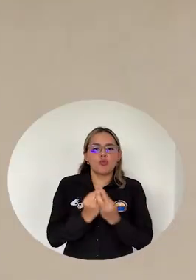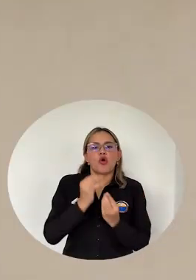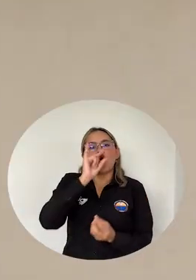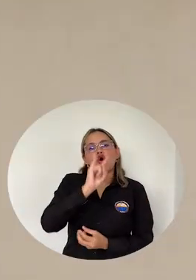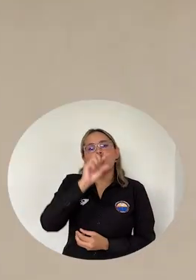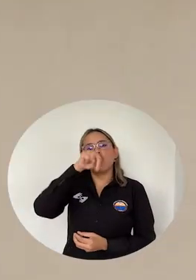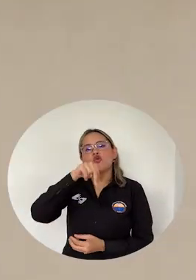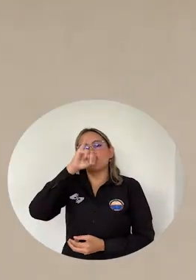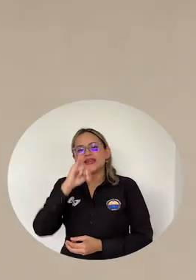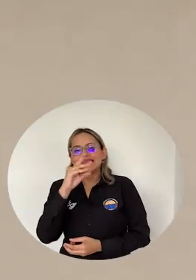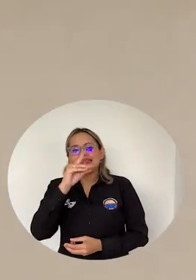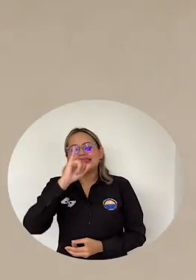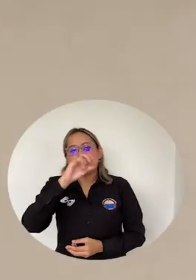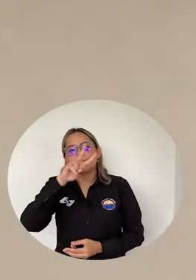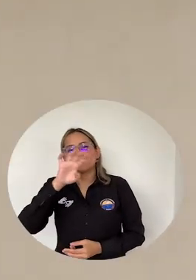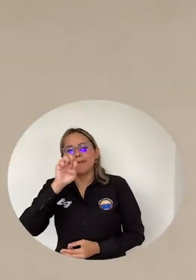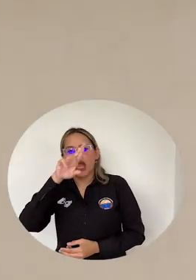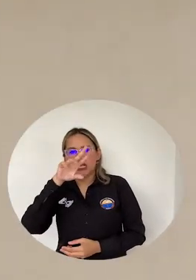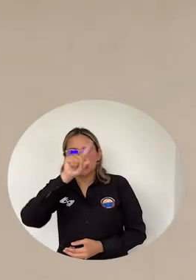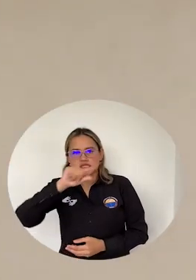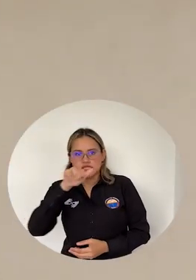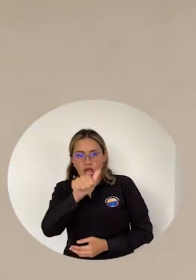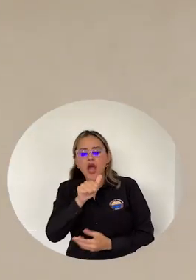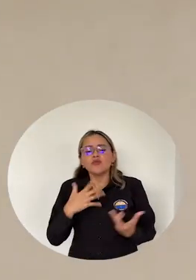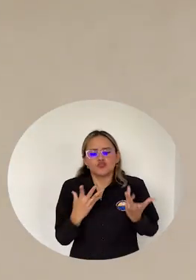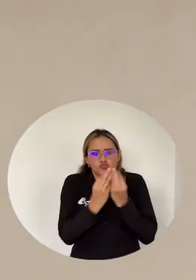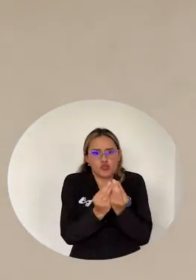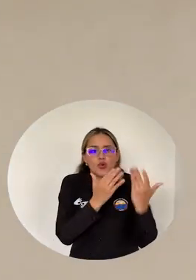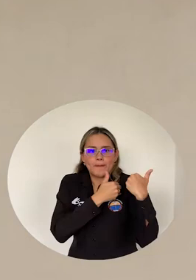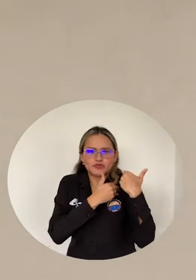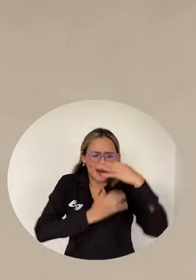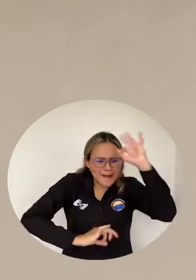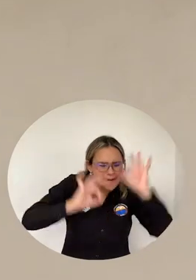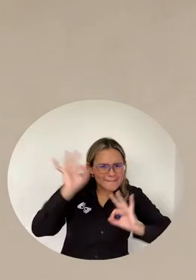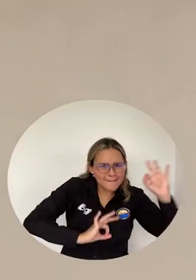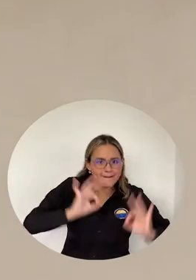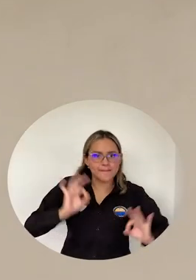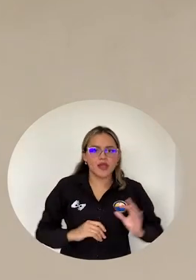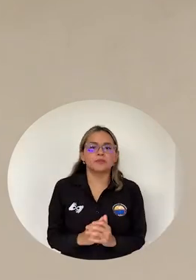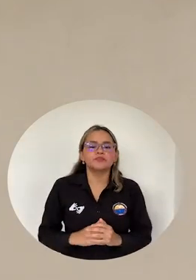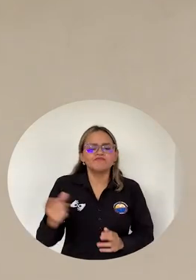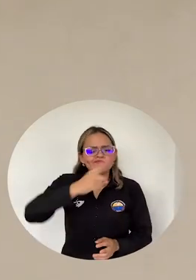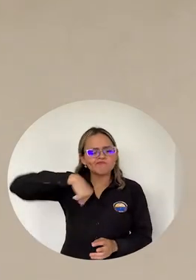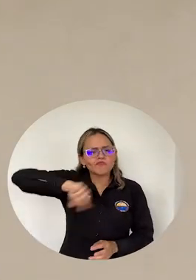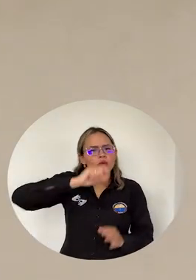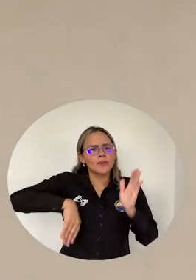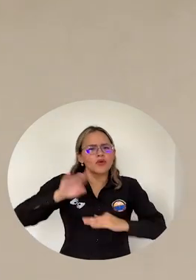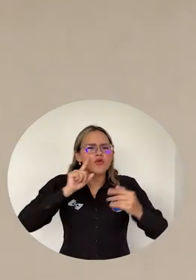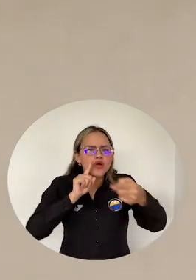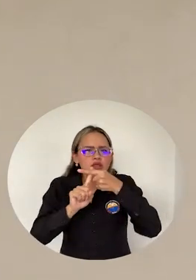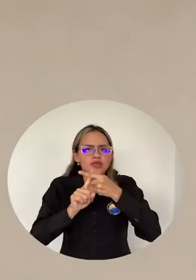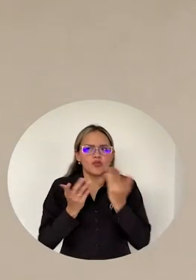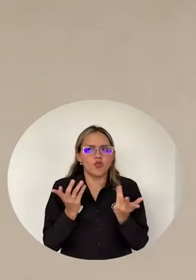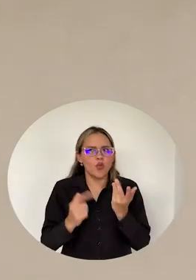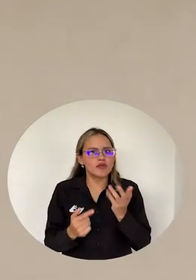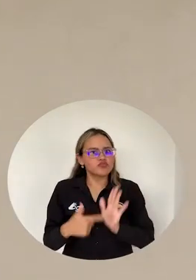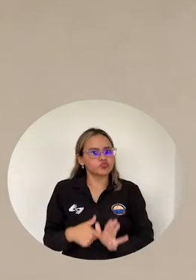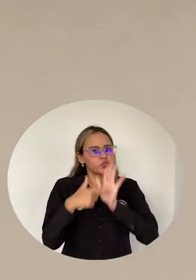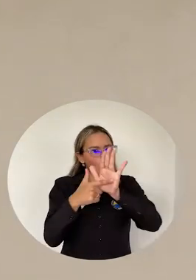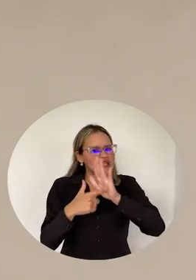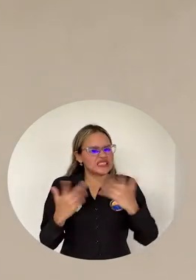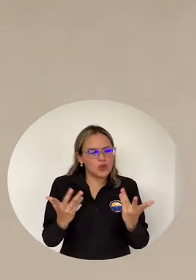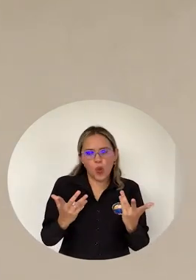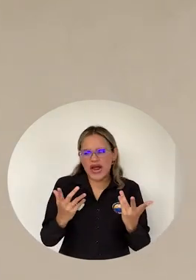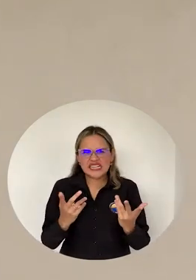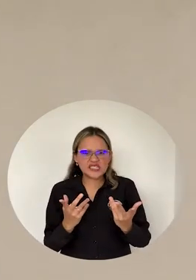Nosotros lo que buscamos Es que estas personas Tengan participación Puedan Demostrar Sus dotes